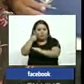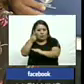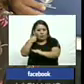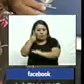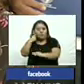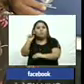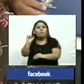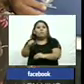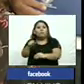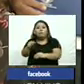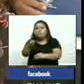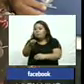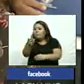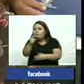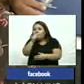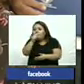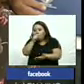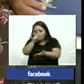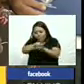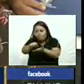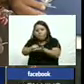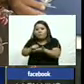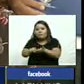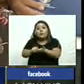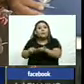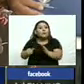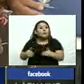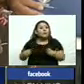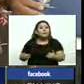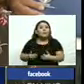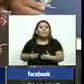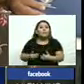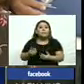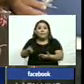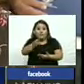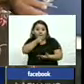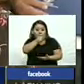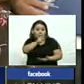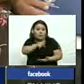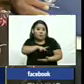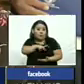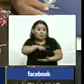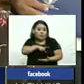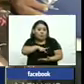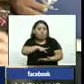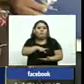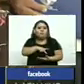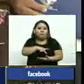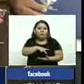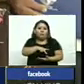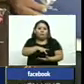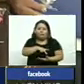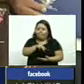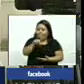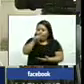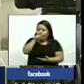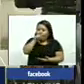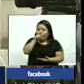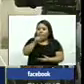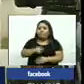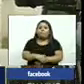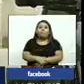y confidencialidad completa de datos personales muy privados.